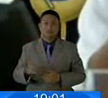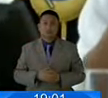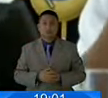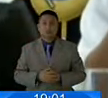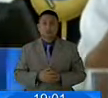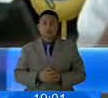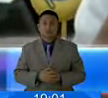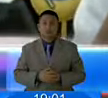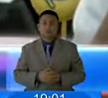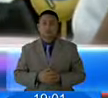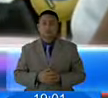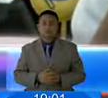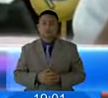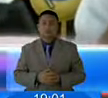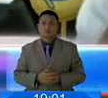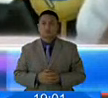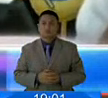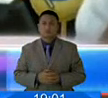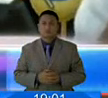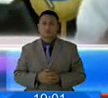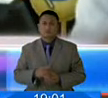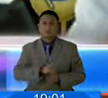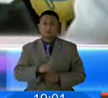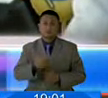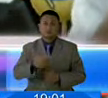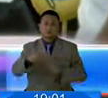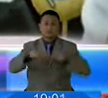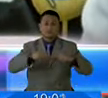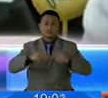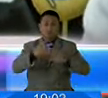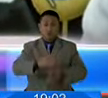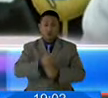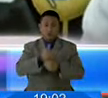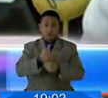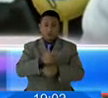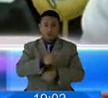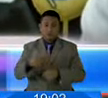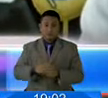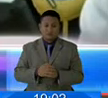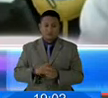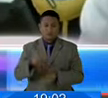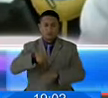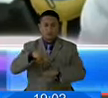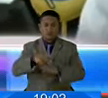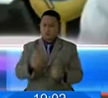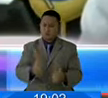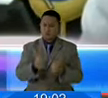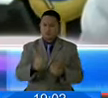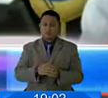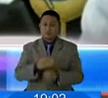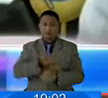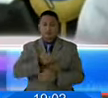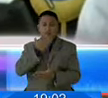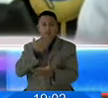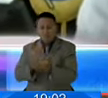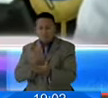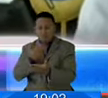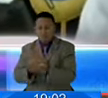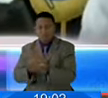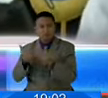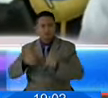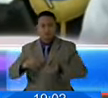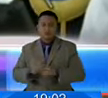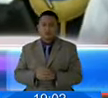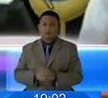de septiembre, quien dirigió el operativo, ha sido jefe de seguridad de Carondelet, un gran profesional, ¿no? Le tengo mi gratitud eterna,